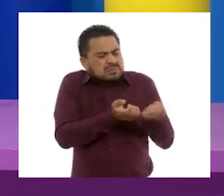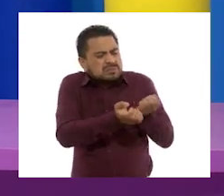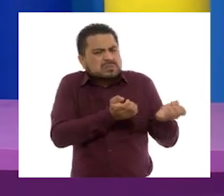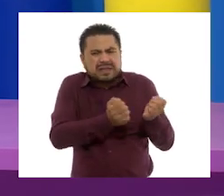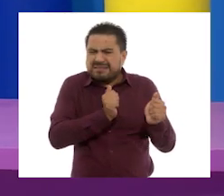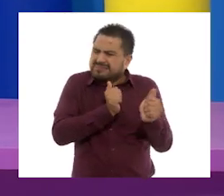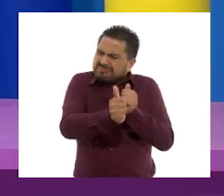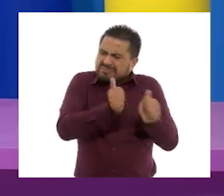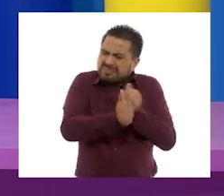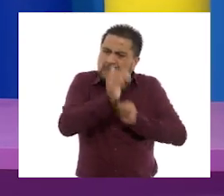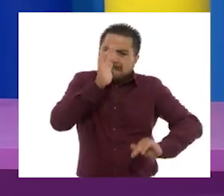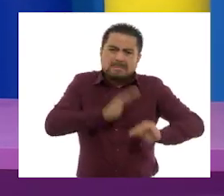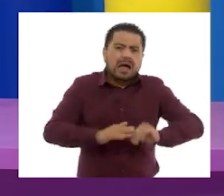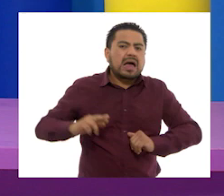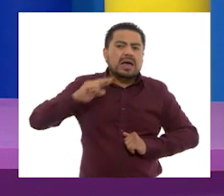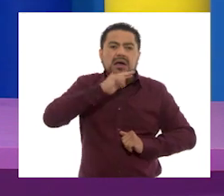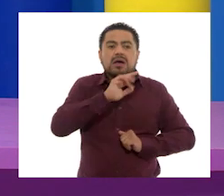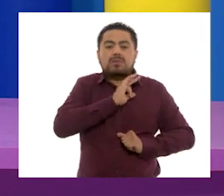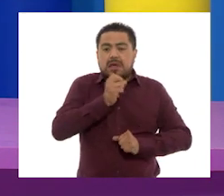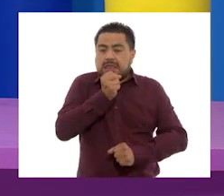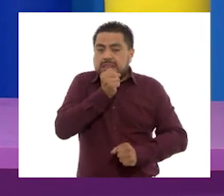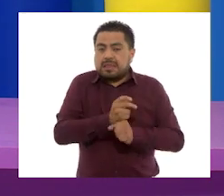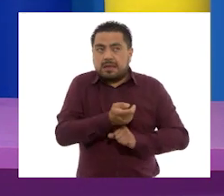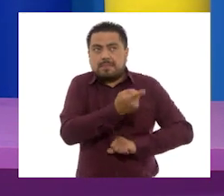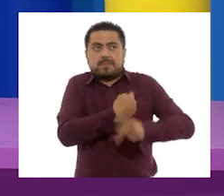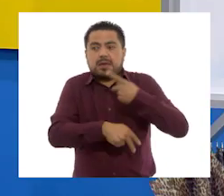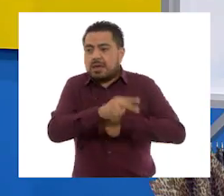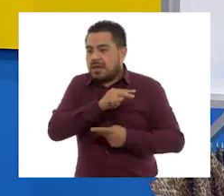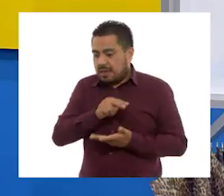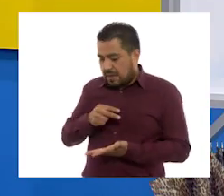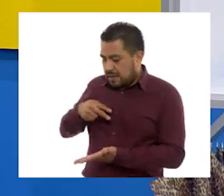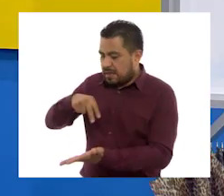corra más rápido y así llegue más temprano.